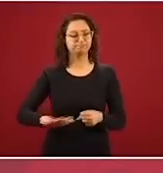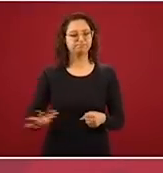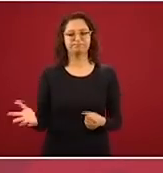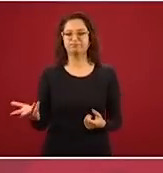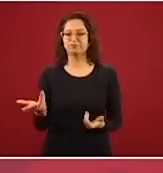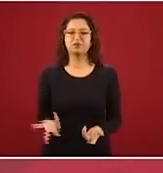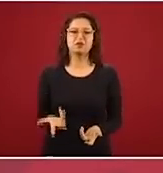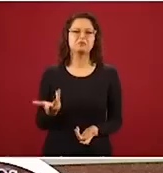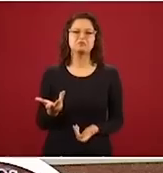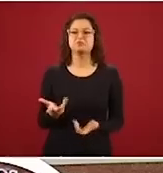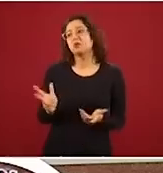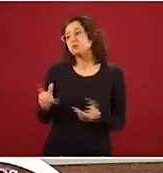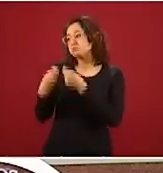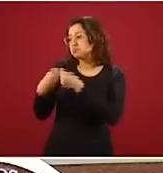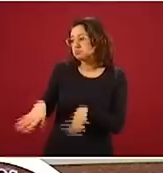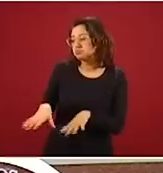descansar